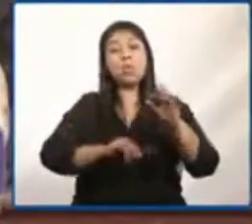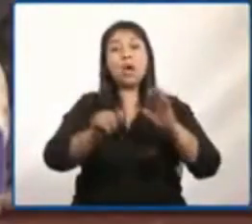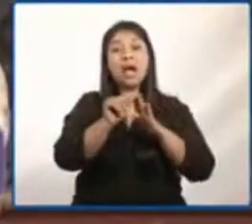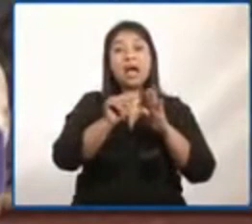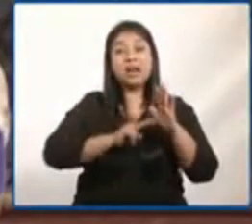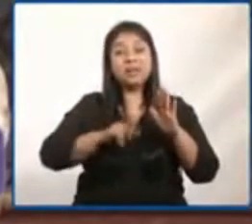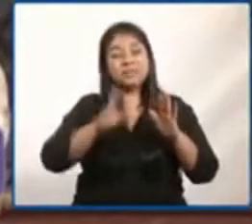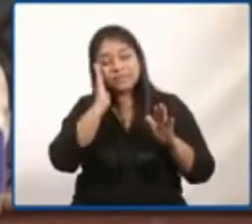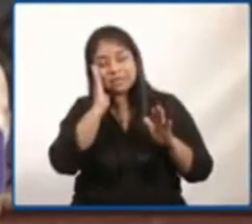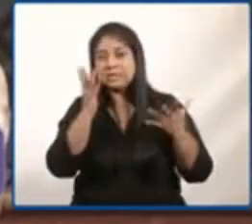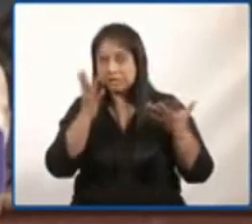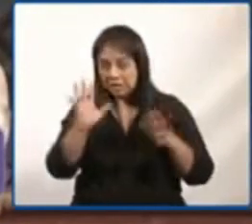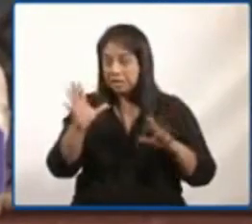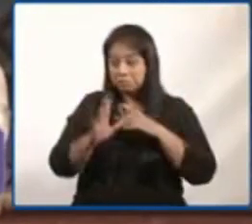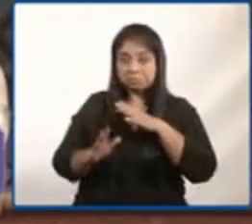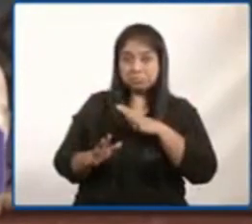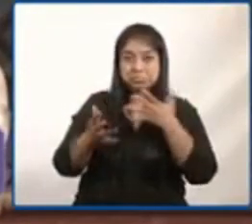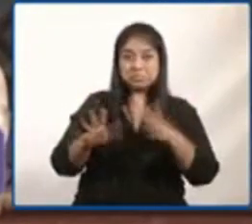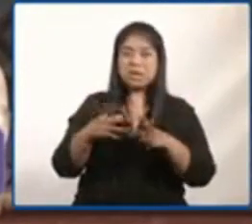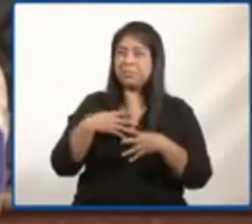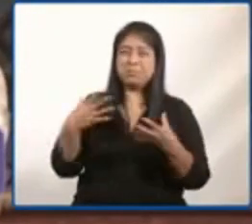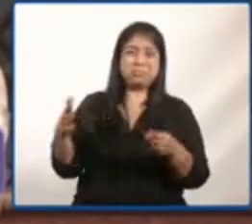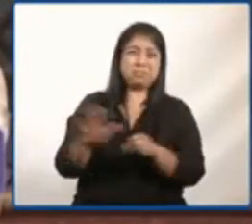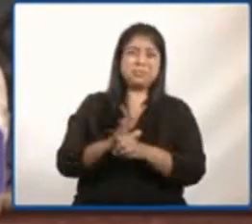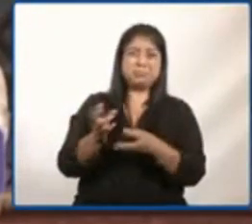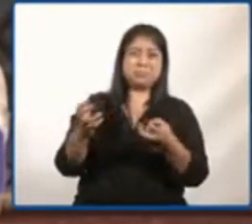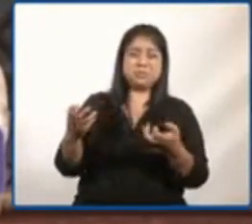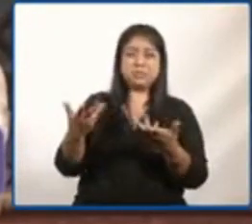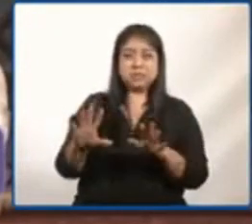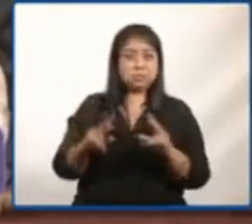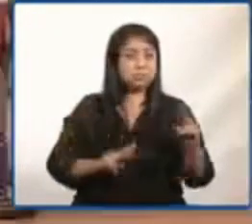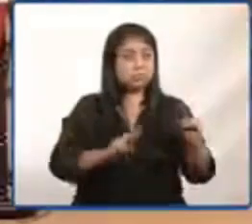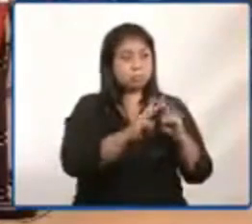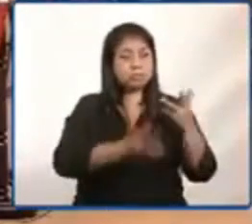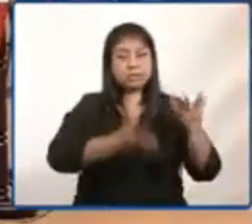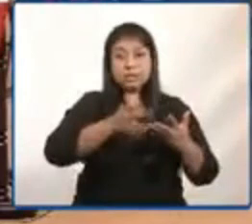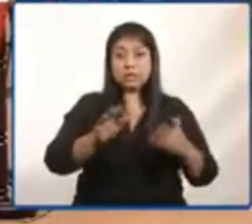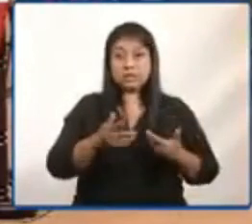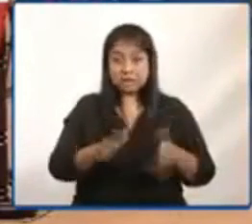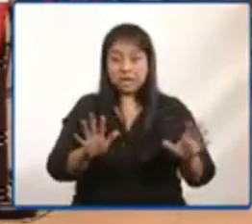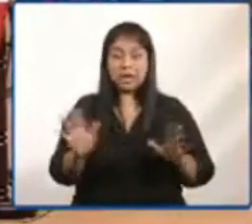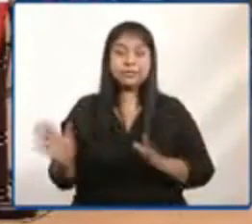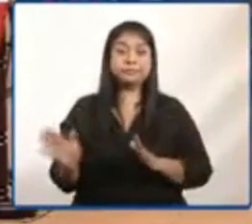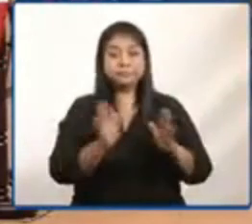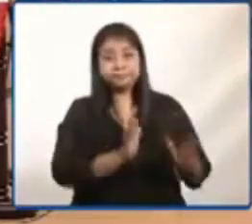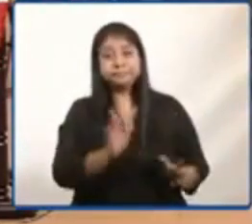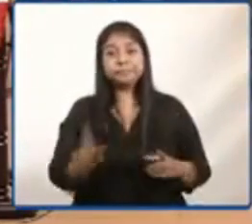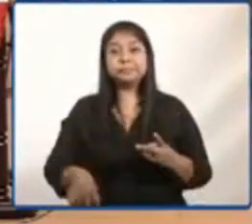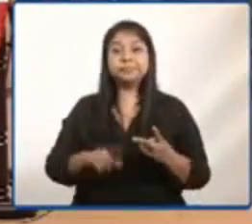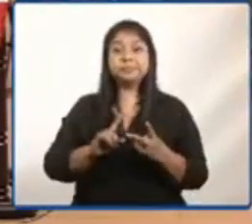pues algún lugar donde no se vean tan afectados por la actividad del volcán? Y mi siguiente pregunta,